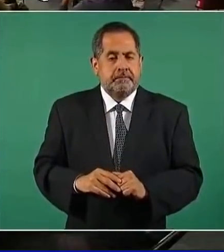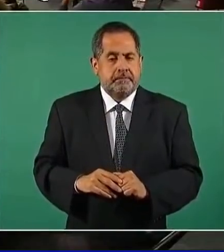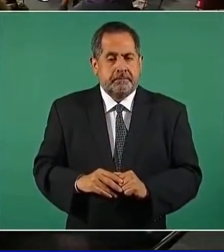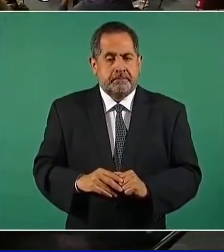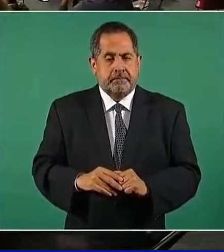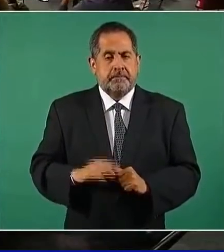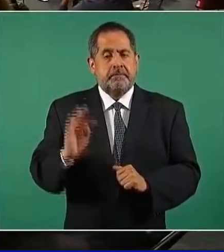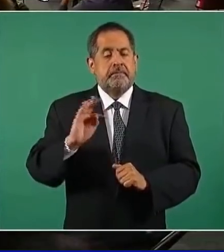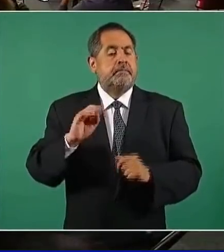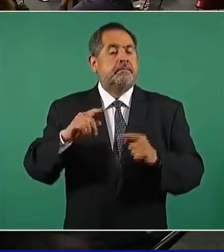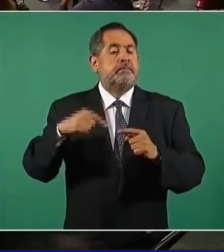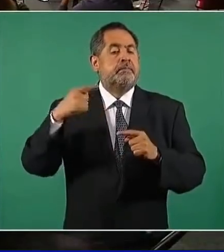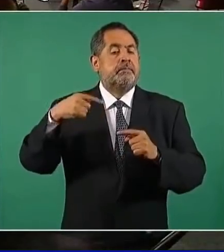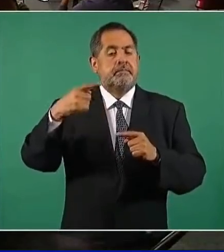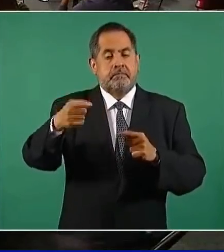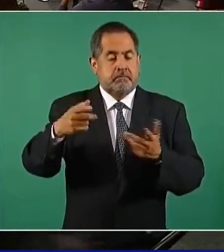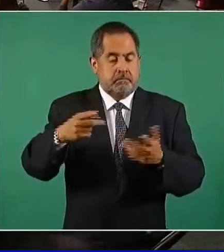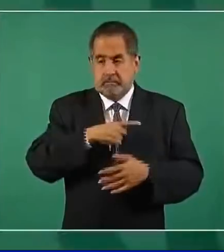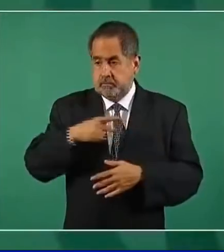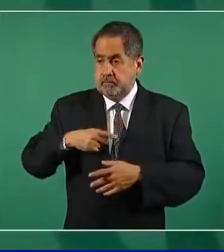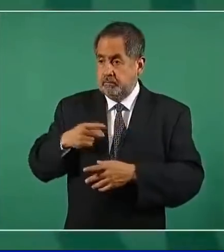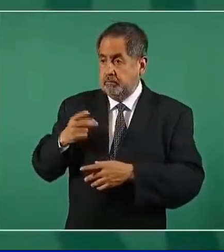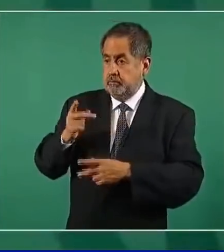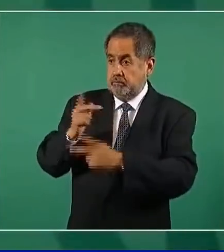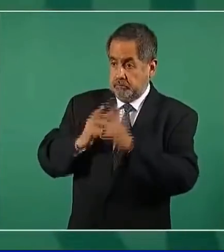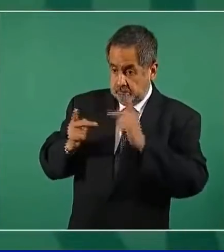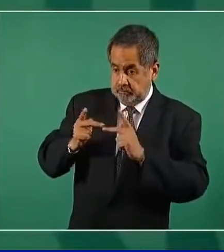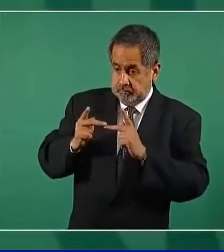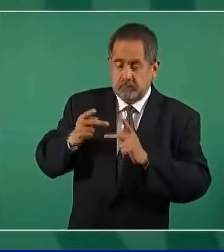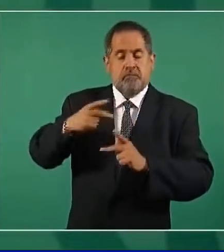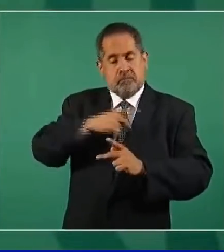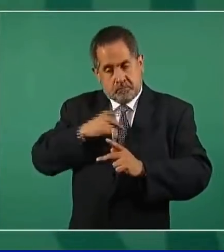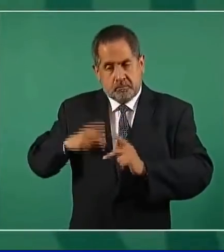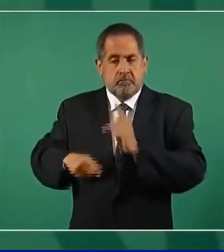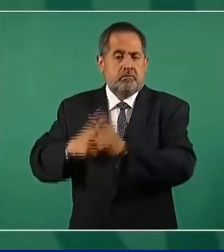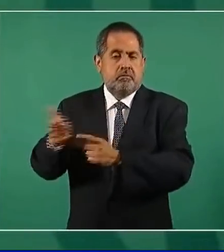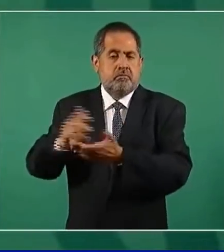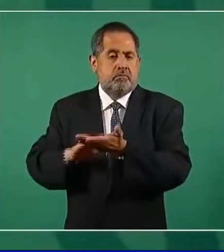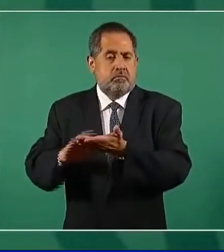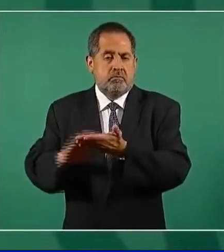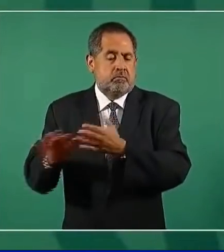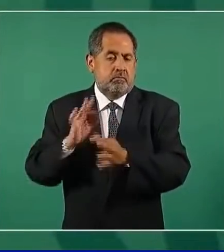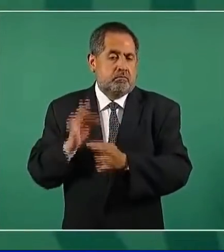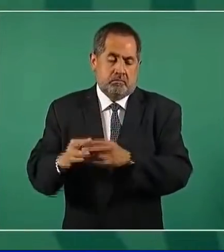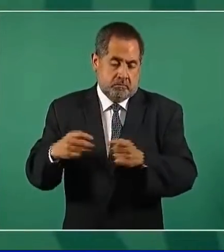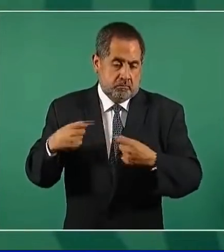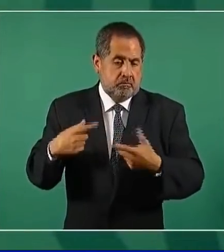porque al final de cuentas, pues los que salen perjudicados pues son